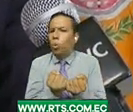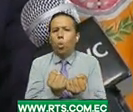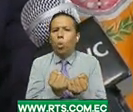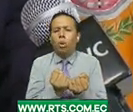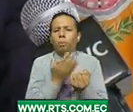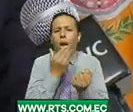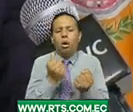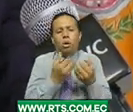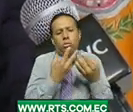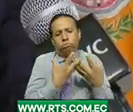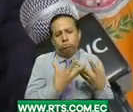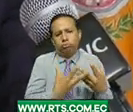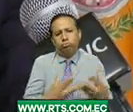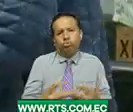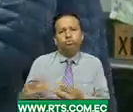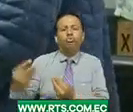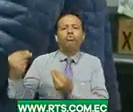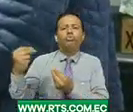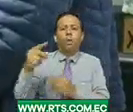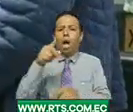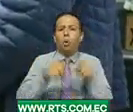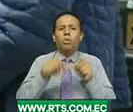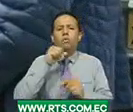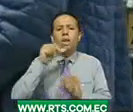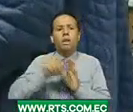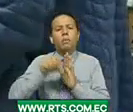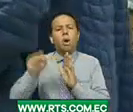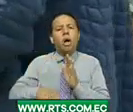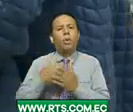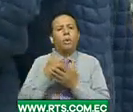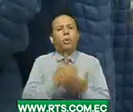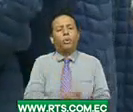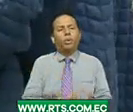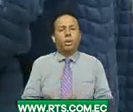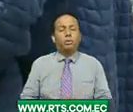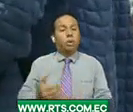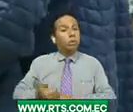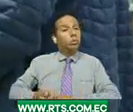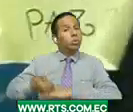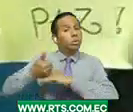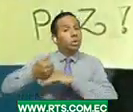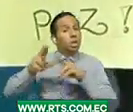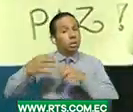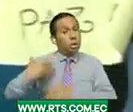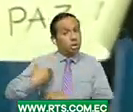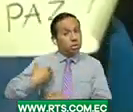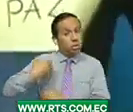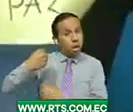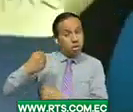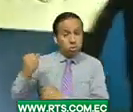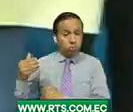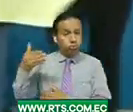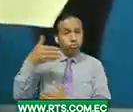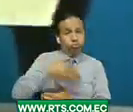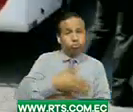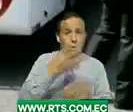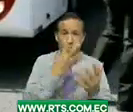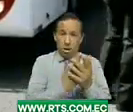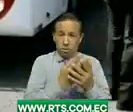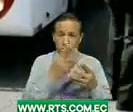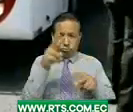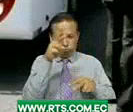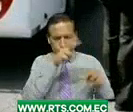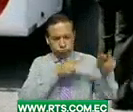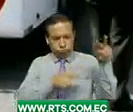tienen esa asesoría jurídica. El comandante de la Cuarta División del Ejército Ecuatoriano hizo presencia en la cárcel de Tulcán para verificar el proceso